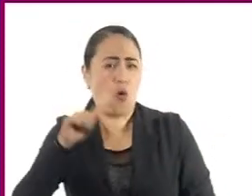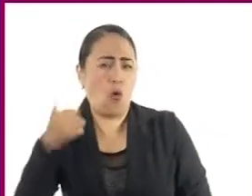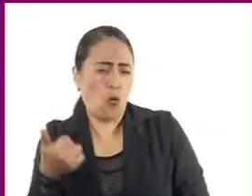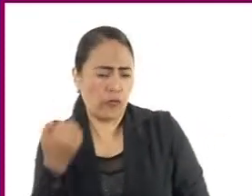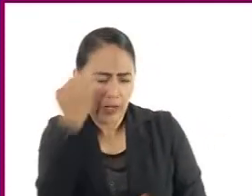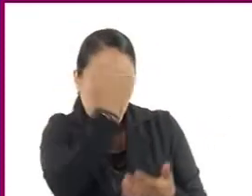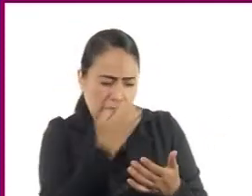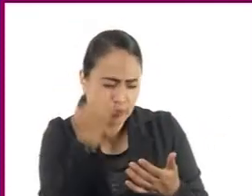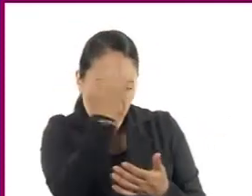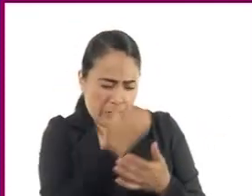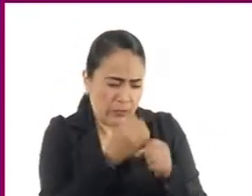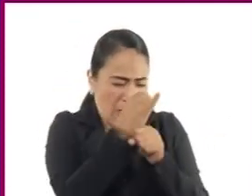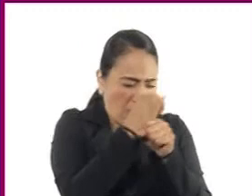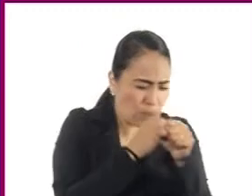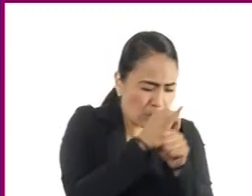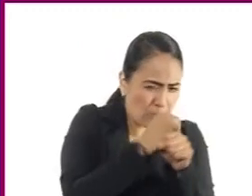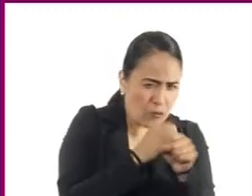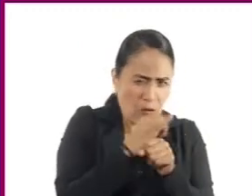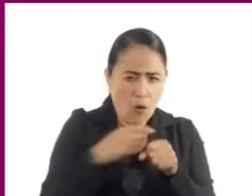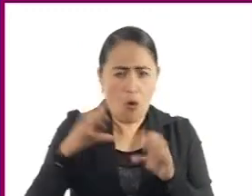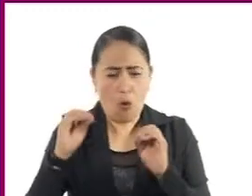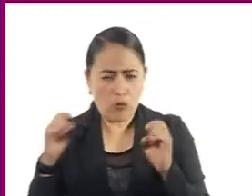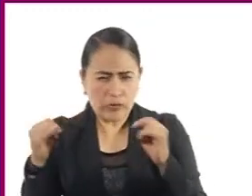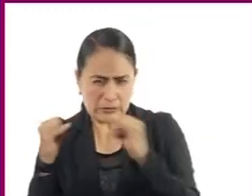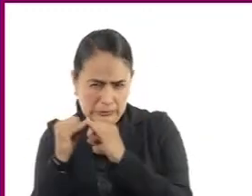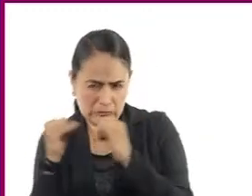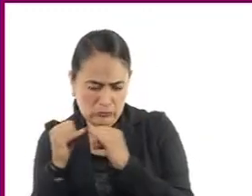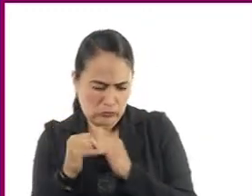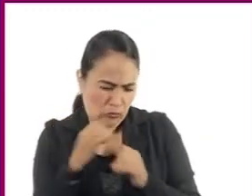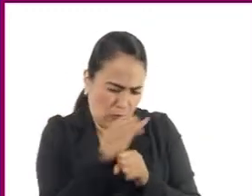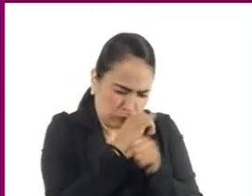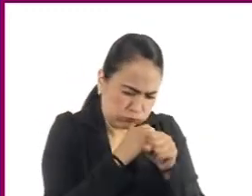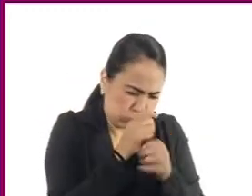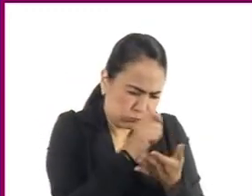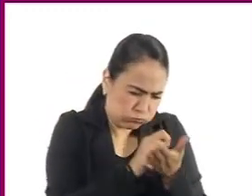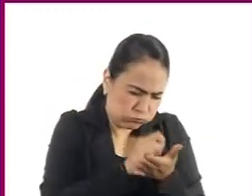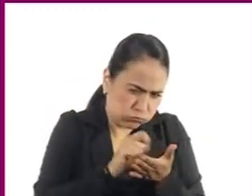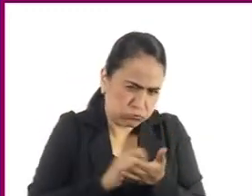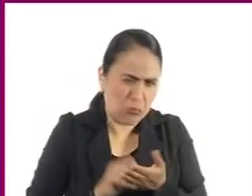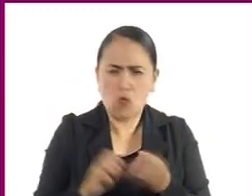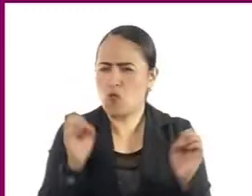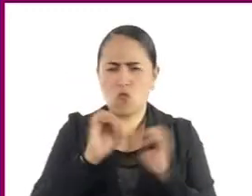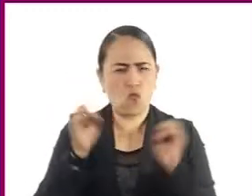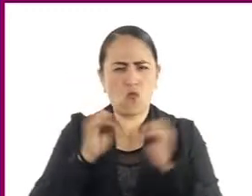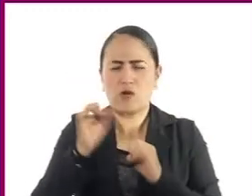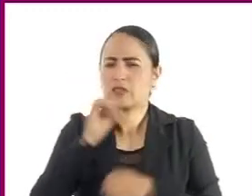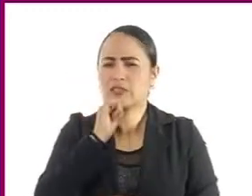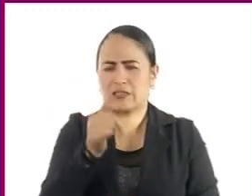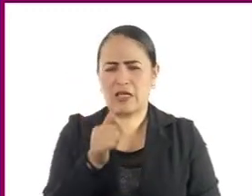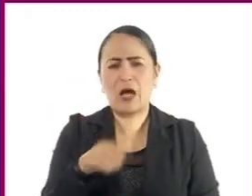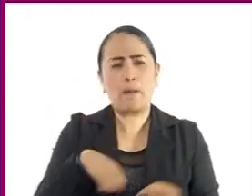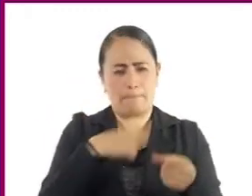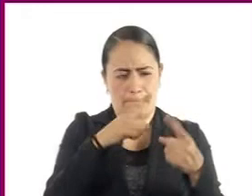un investigador o una institución y pueden ser generales o especializadas.